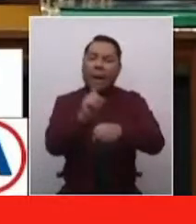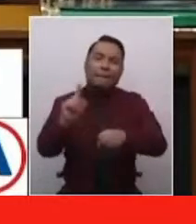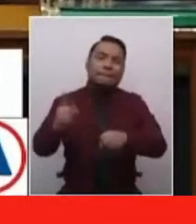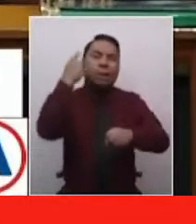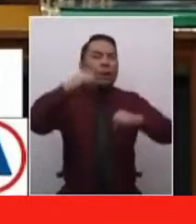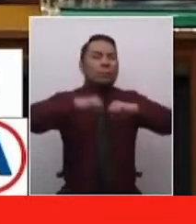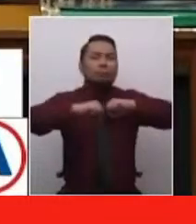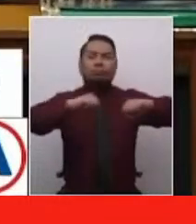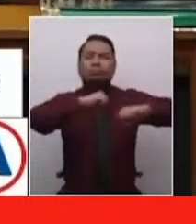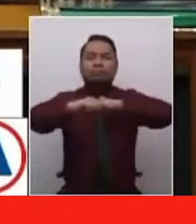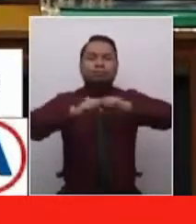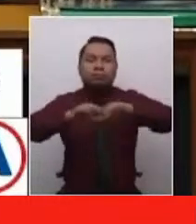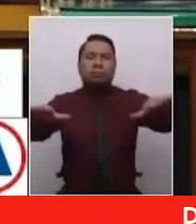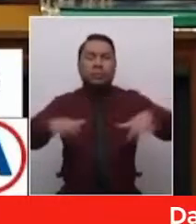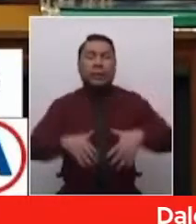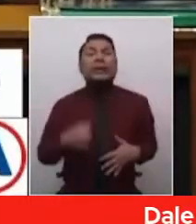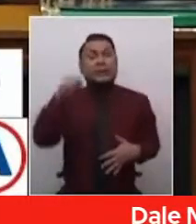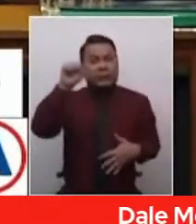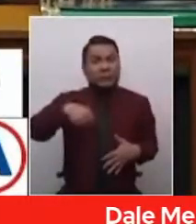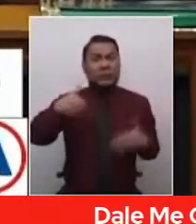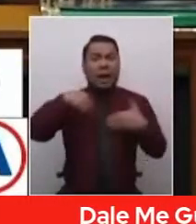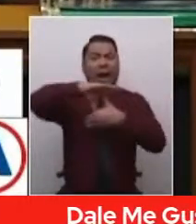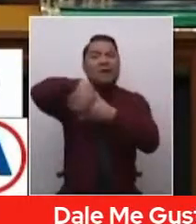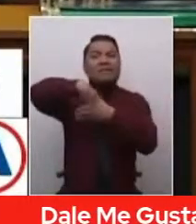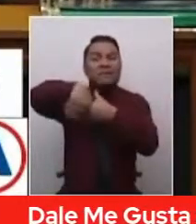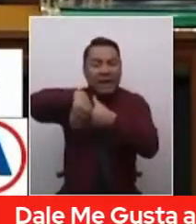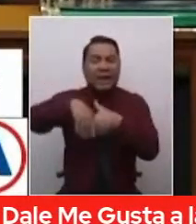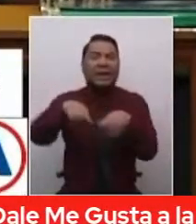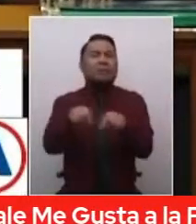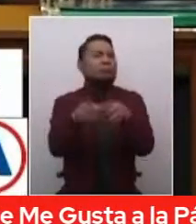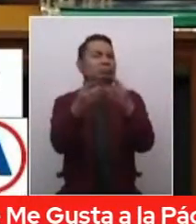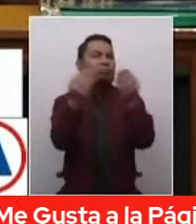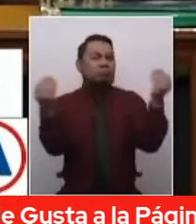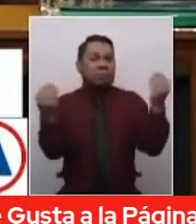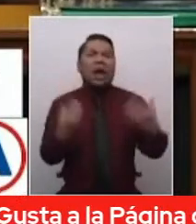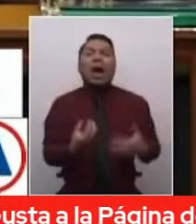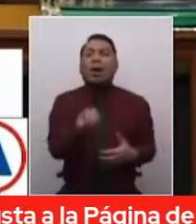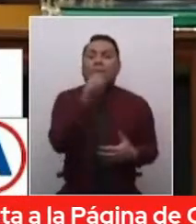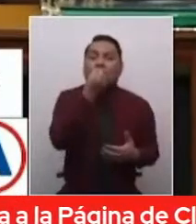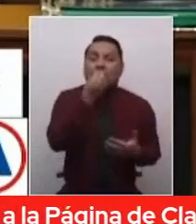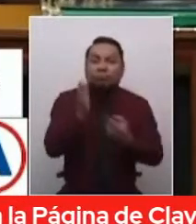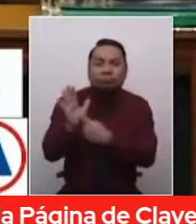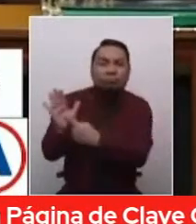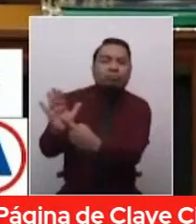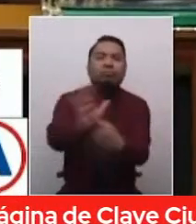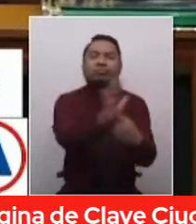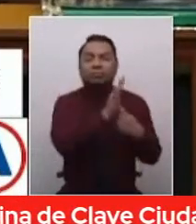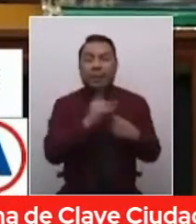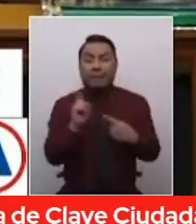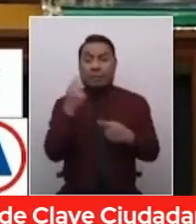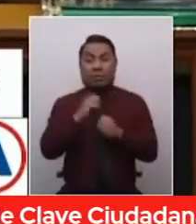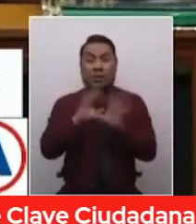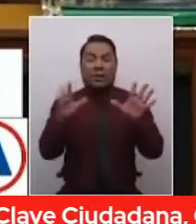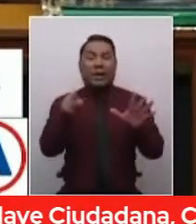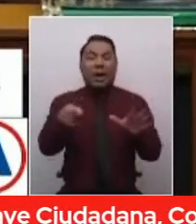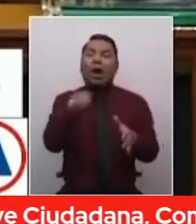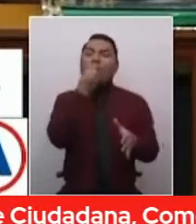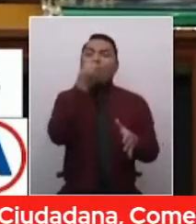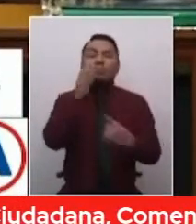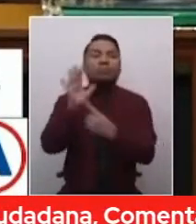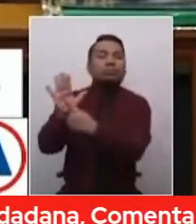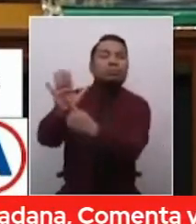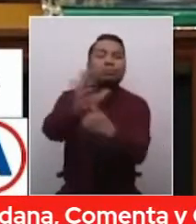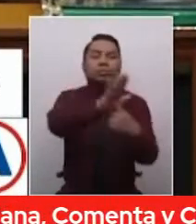tenemos varias ferias gastronómicas que vamos a implantar desde los primeros días de gestión. No solamente ferias